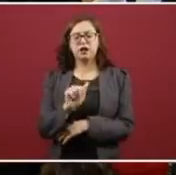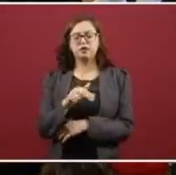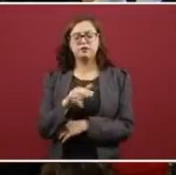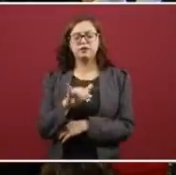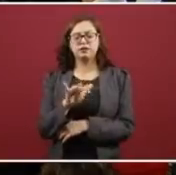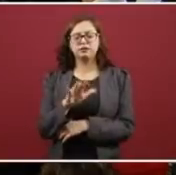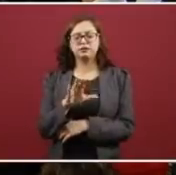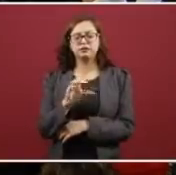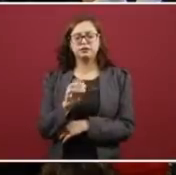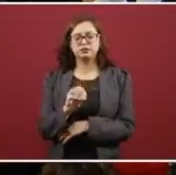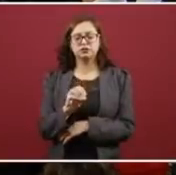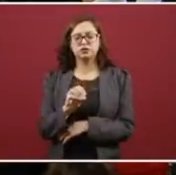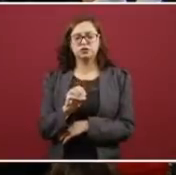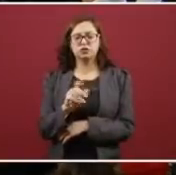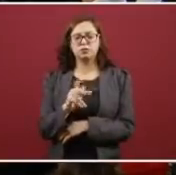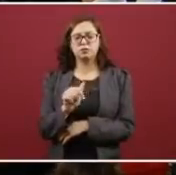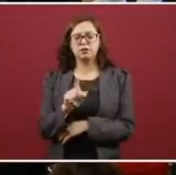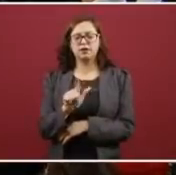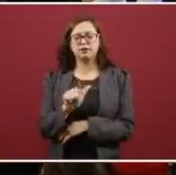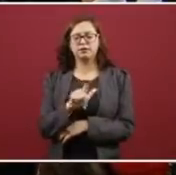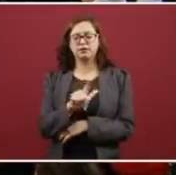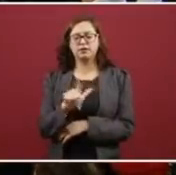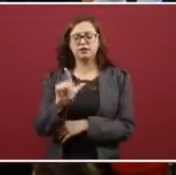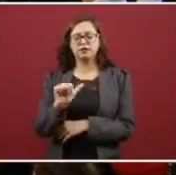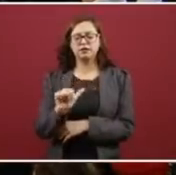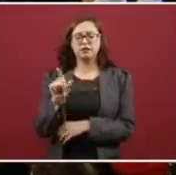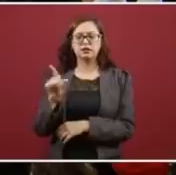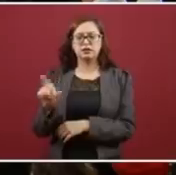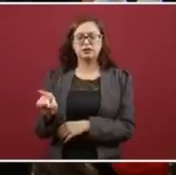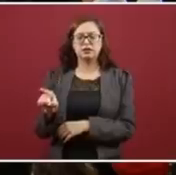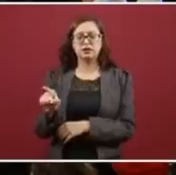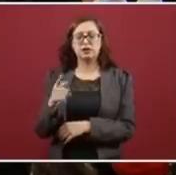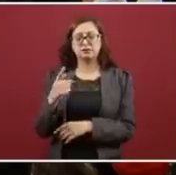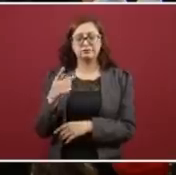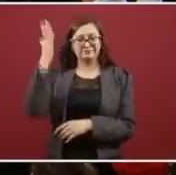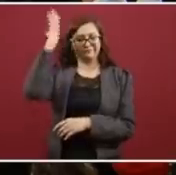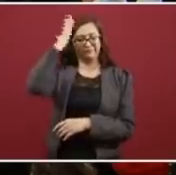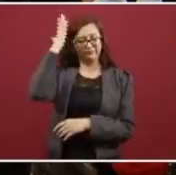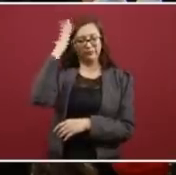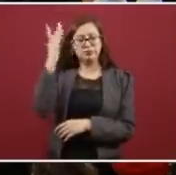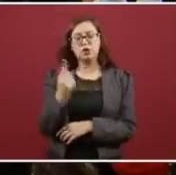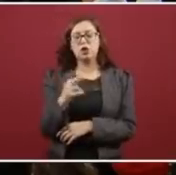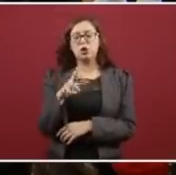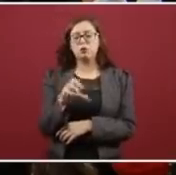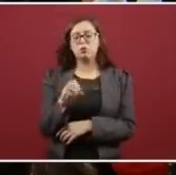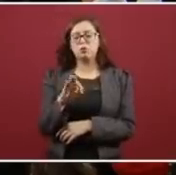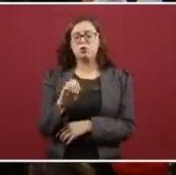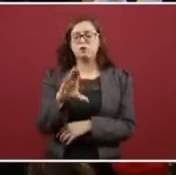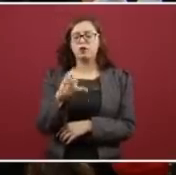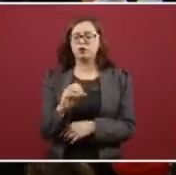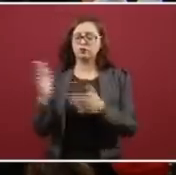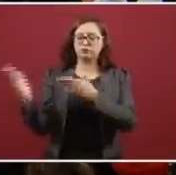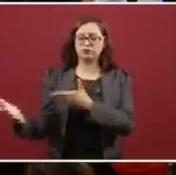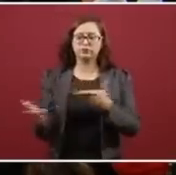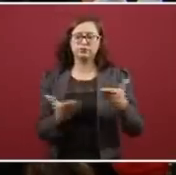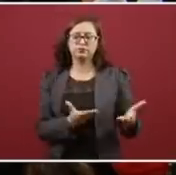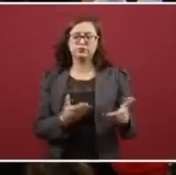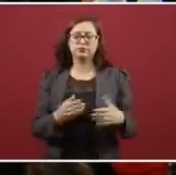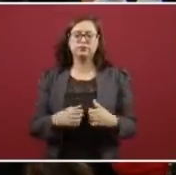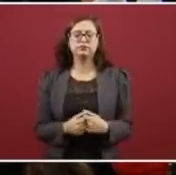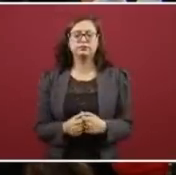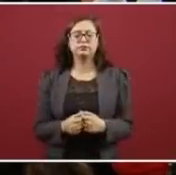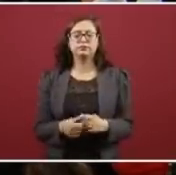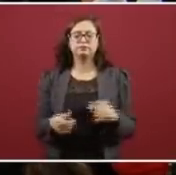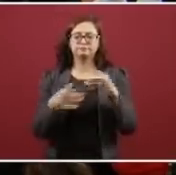save el padilla procurador federal del consumidor la palabra para que